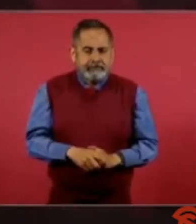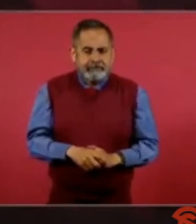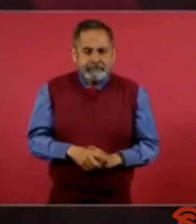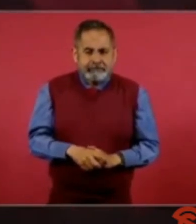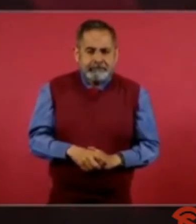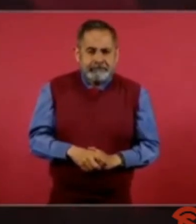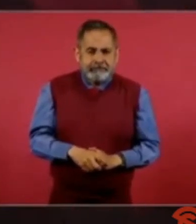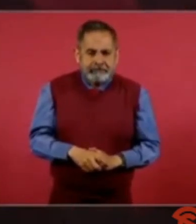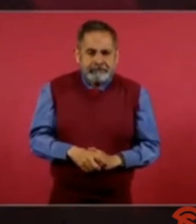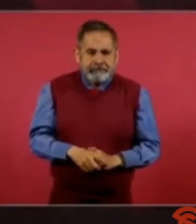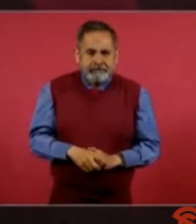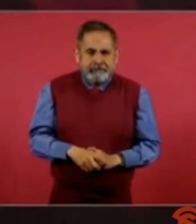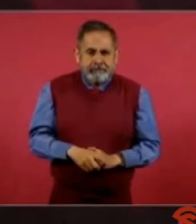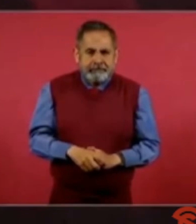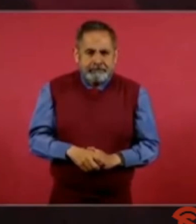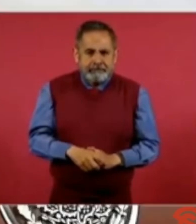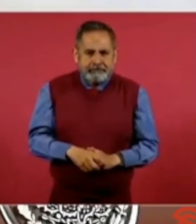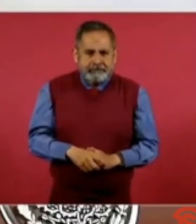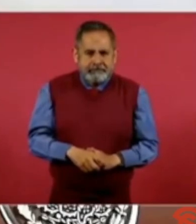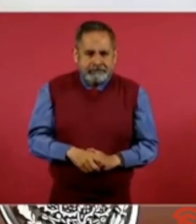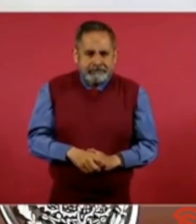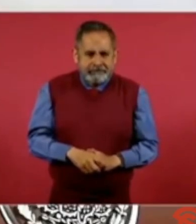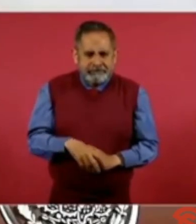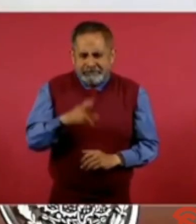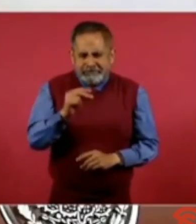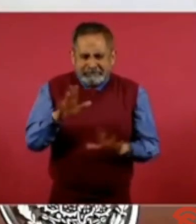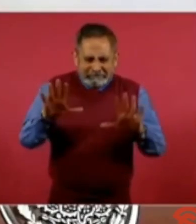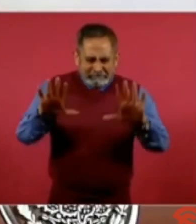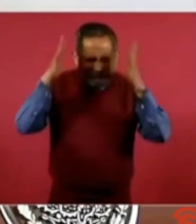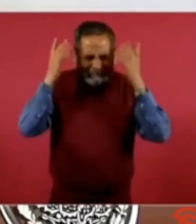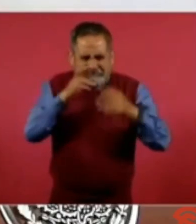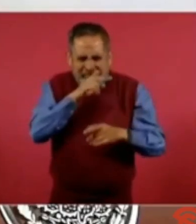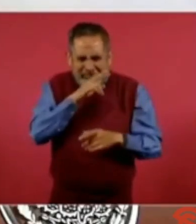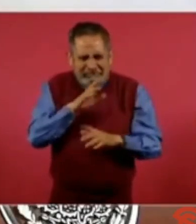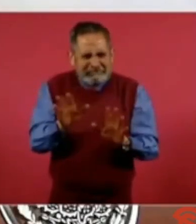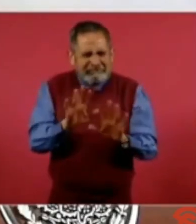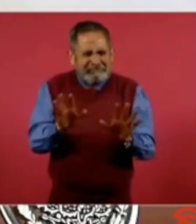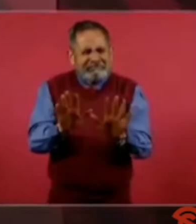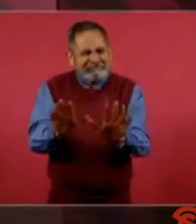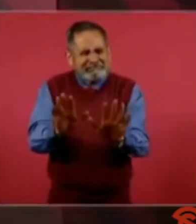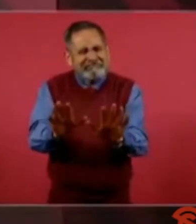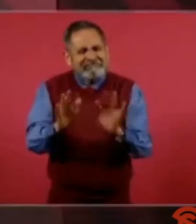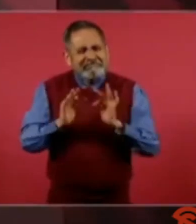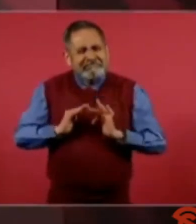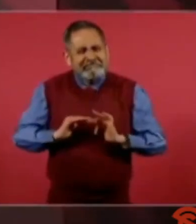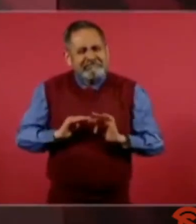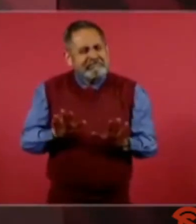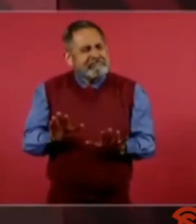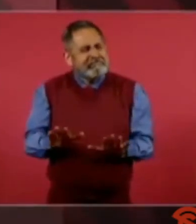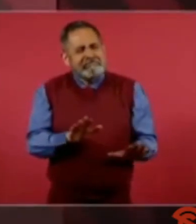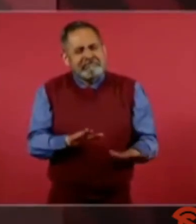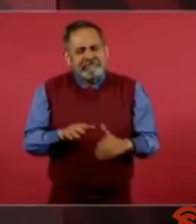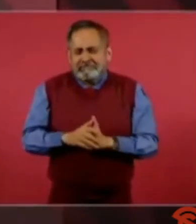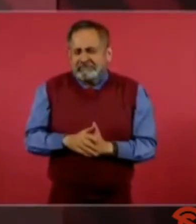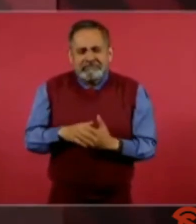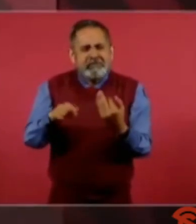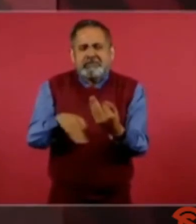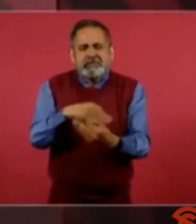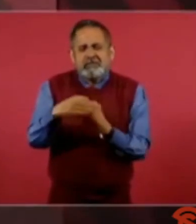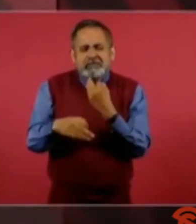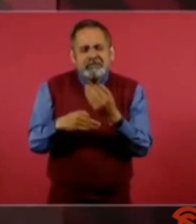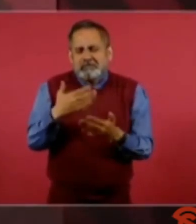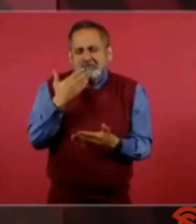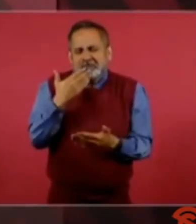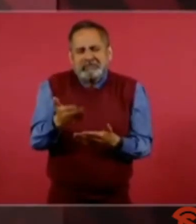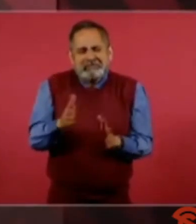este no hay que desesperarnos tranquilo todo todo todo todo todo